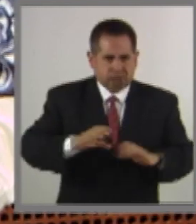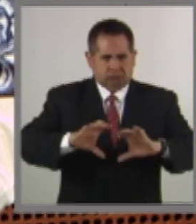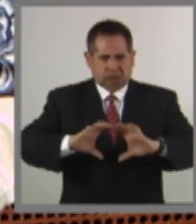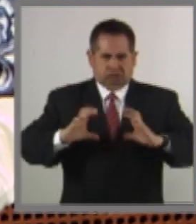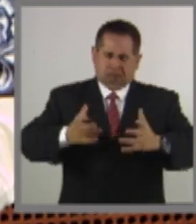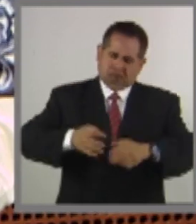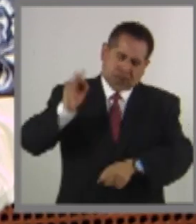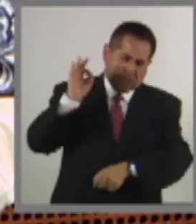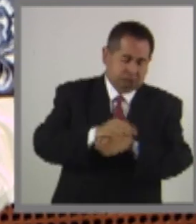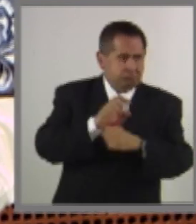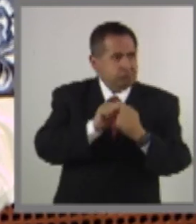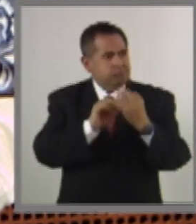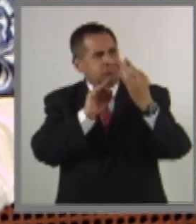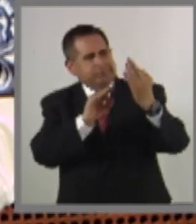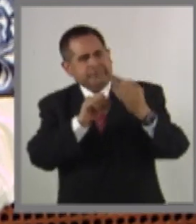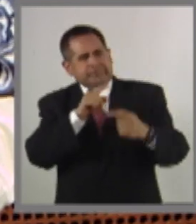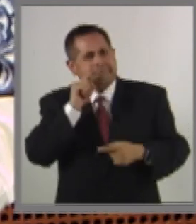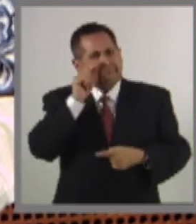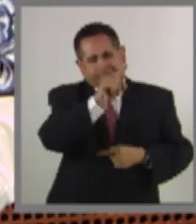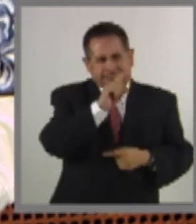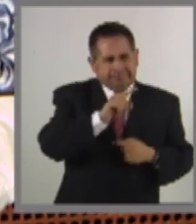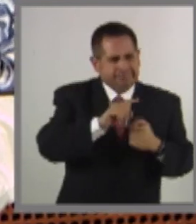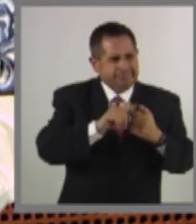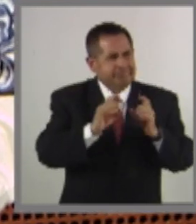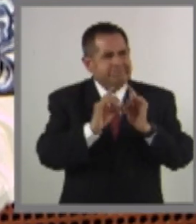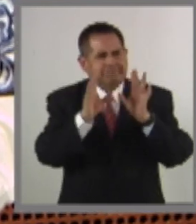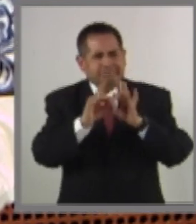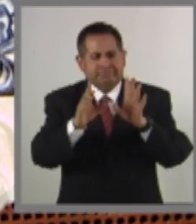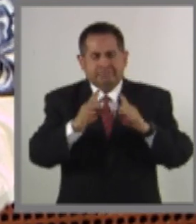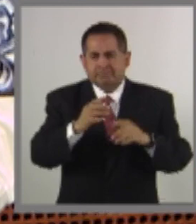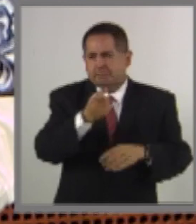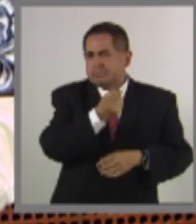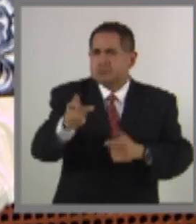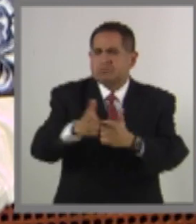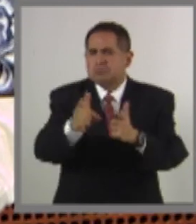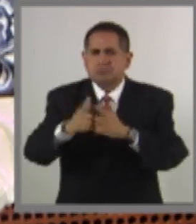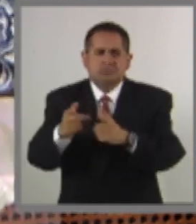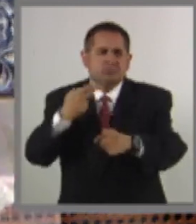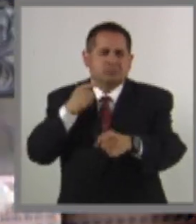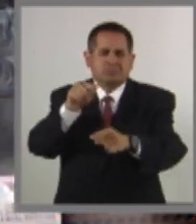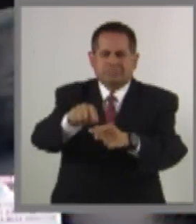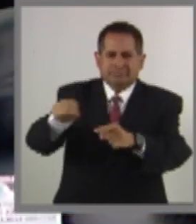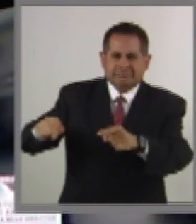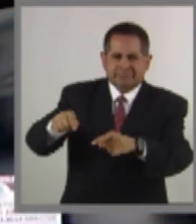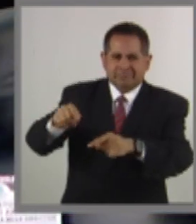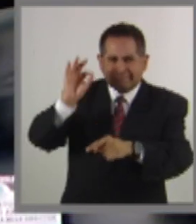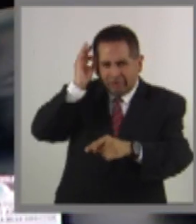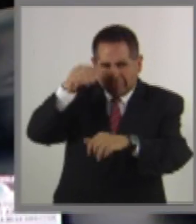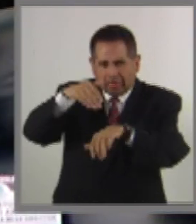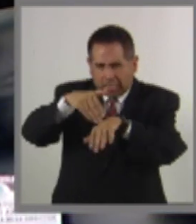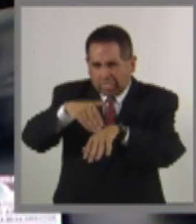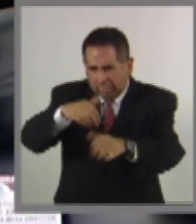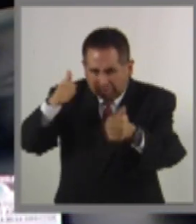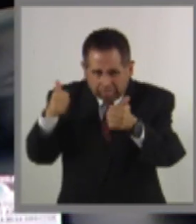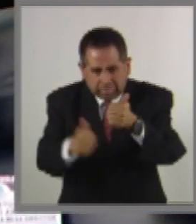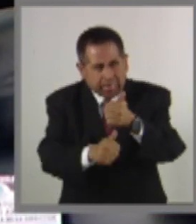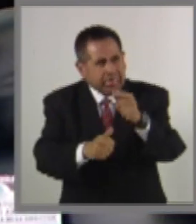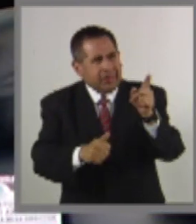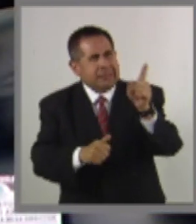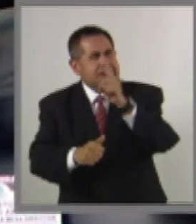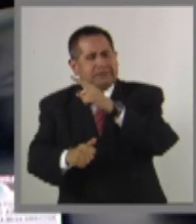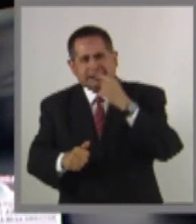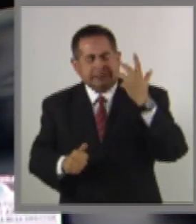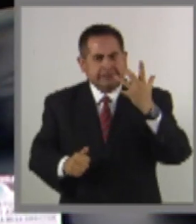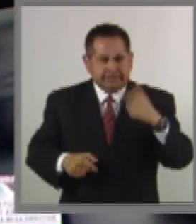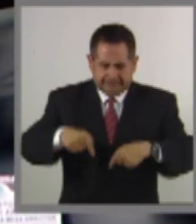Congreso ante los embates de nuestras dirigencias partidistas serviles y doblegadas al poder.